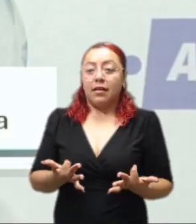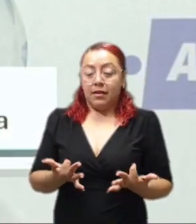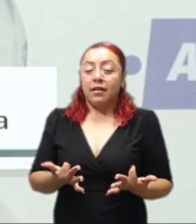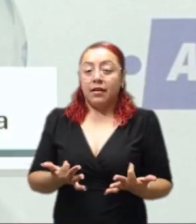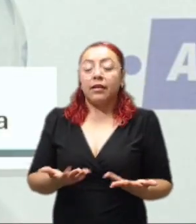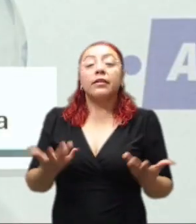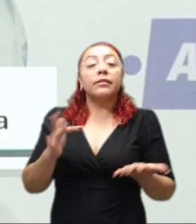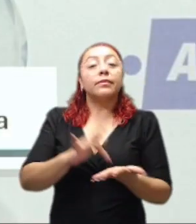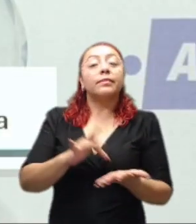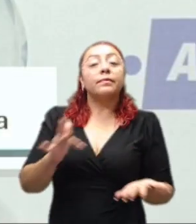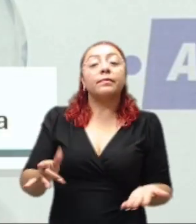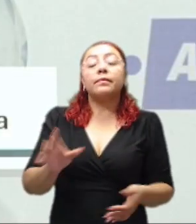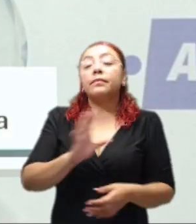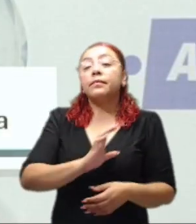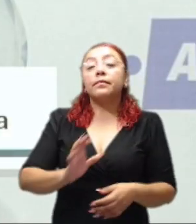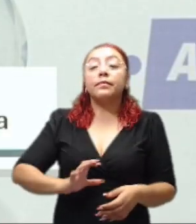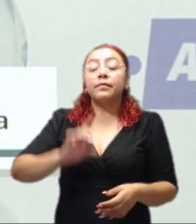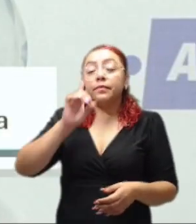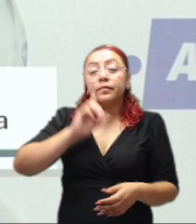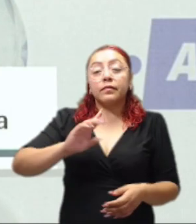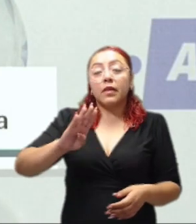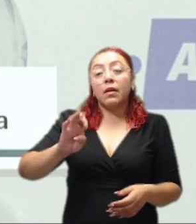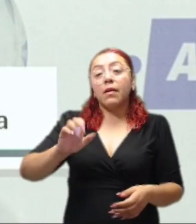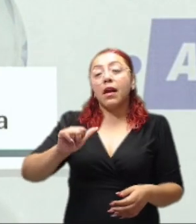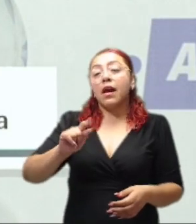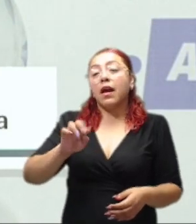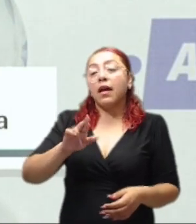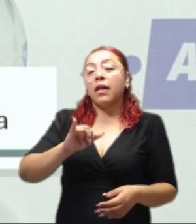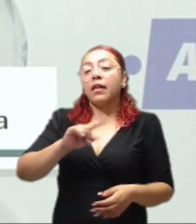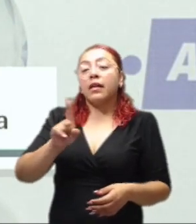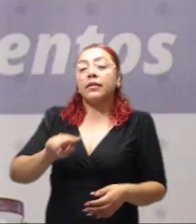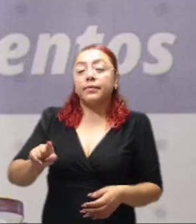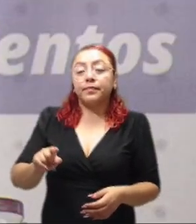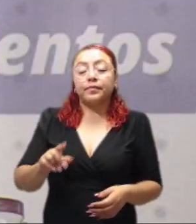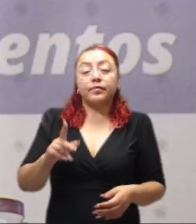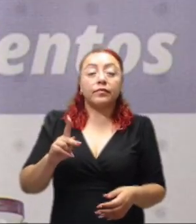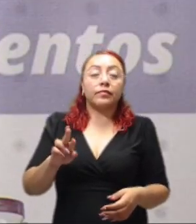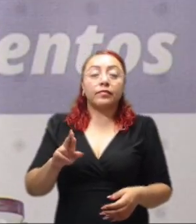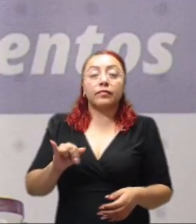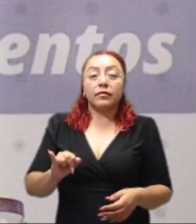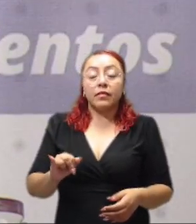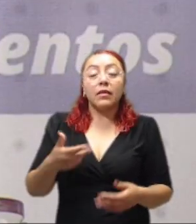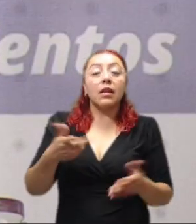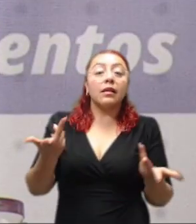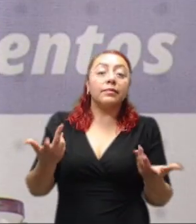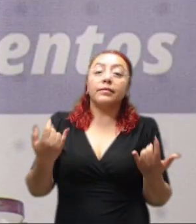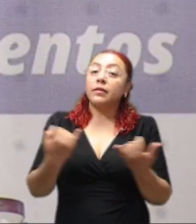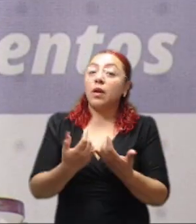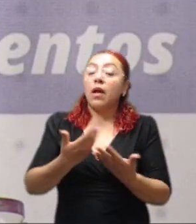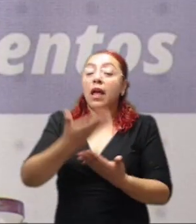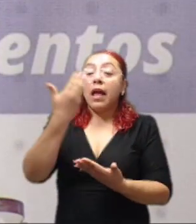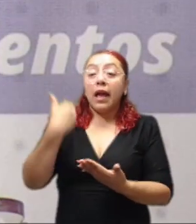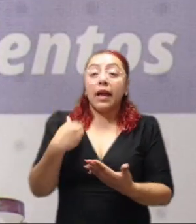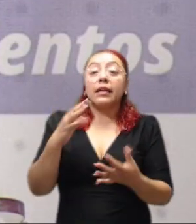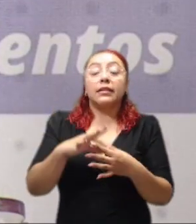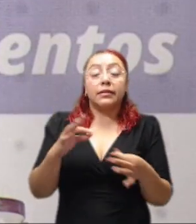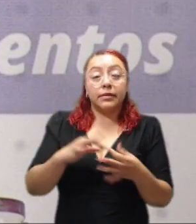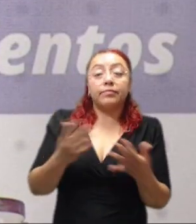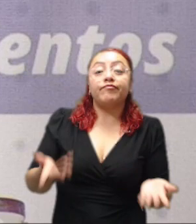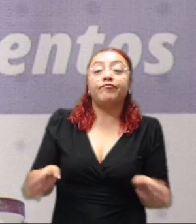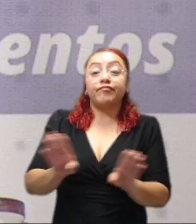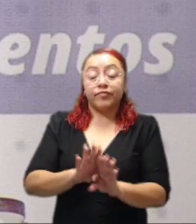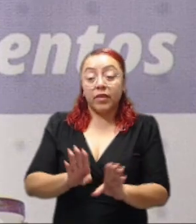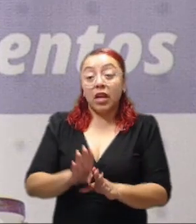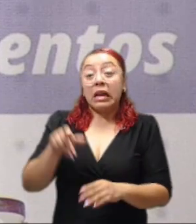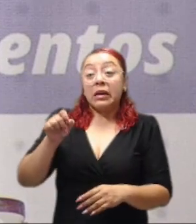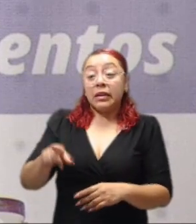candidata Beatriz García del partido revolucionario institucional adelante hemos mencionado la anticorrupción en nuestro